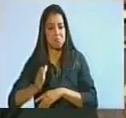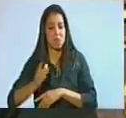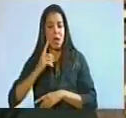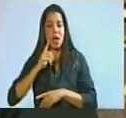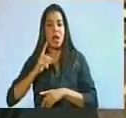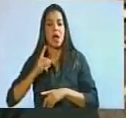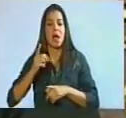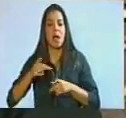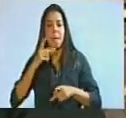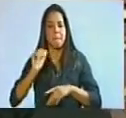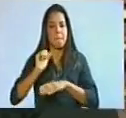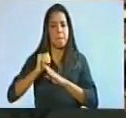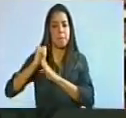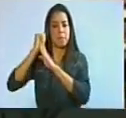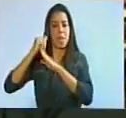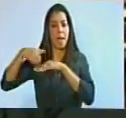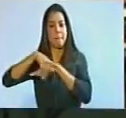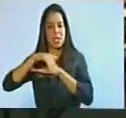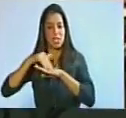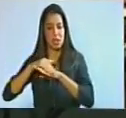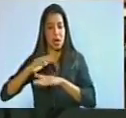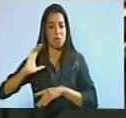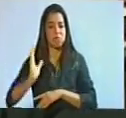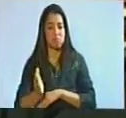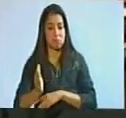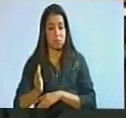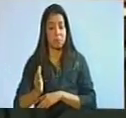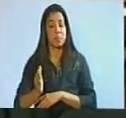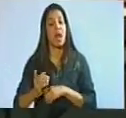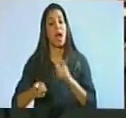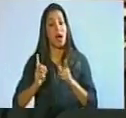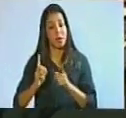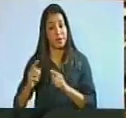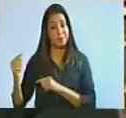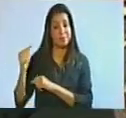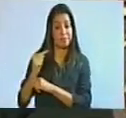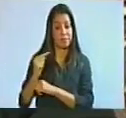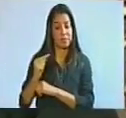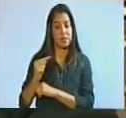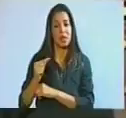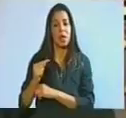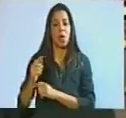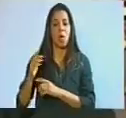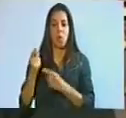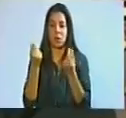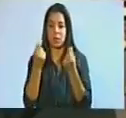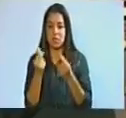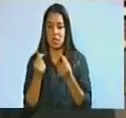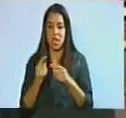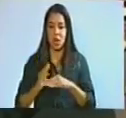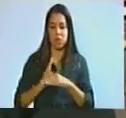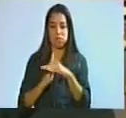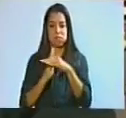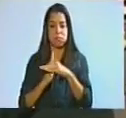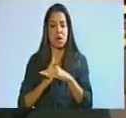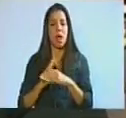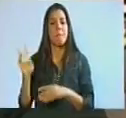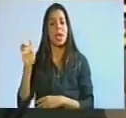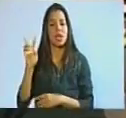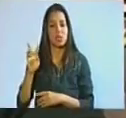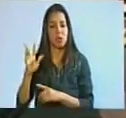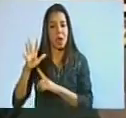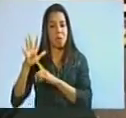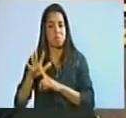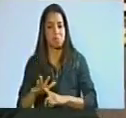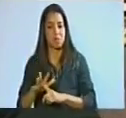en Venezuela, se estableció un ilegal bloqueo financiero, económico y comercial